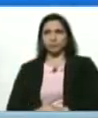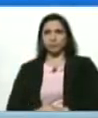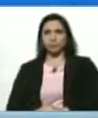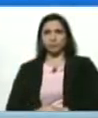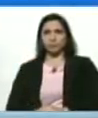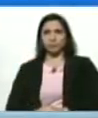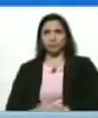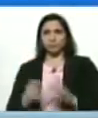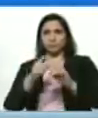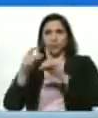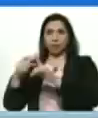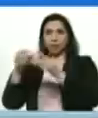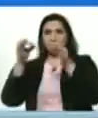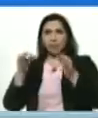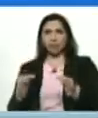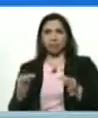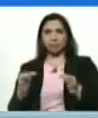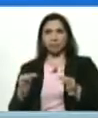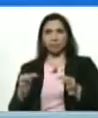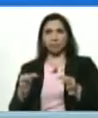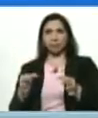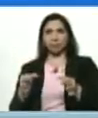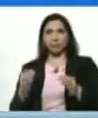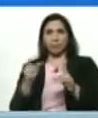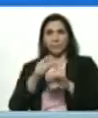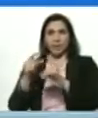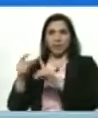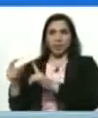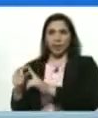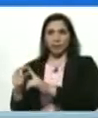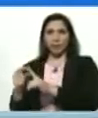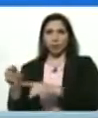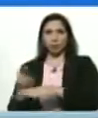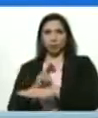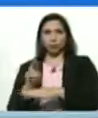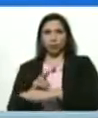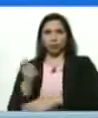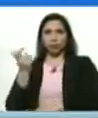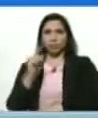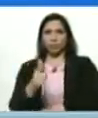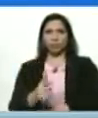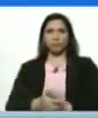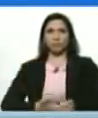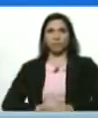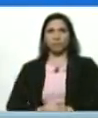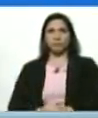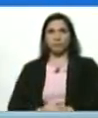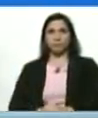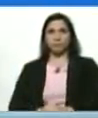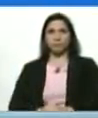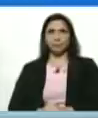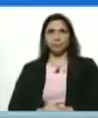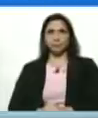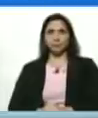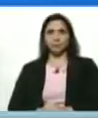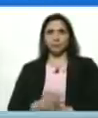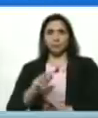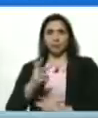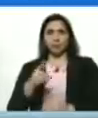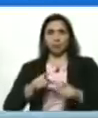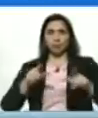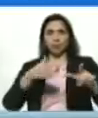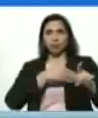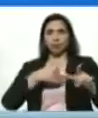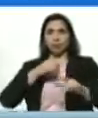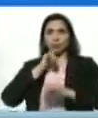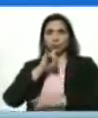palabras cierto subsidiar al usuario del transporte y en tercer lugar quiero